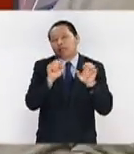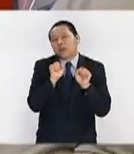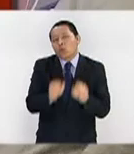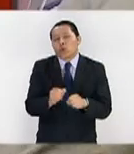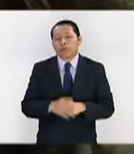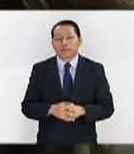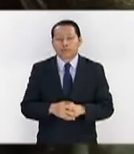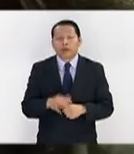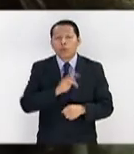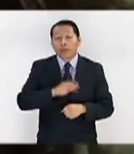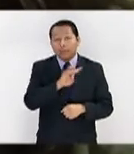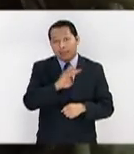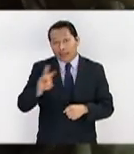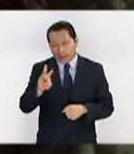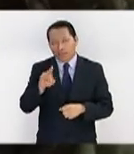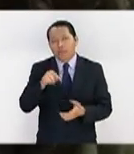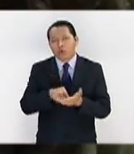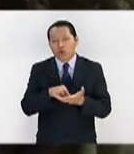en la página